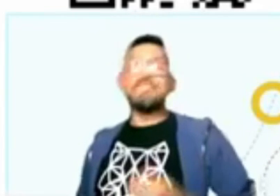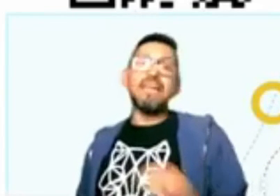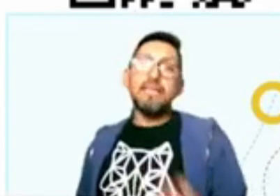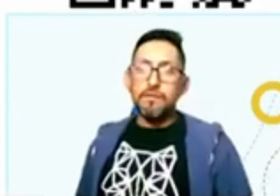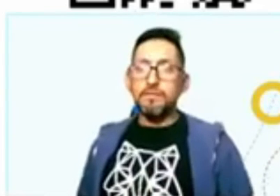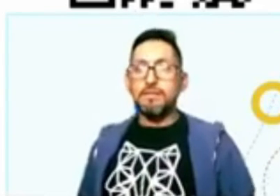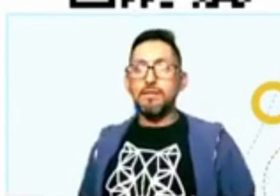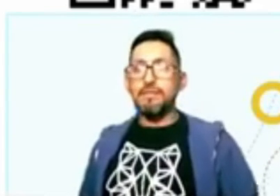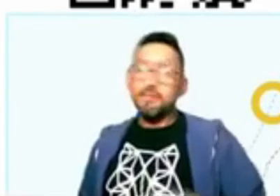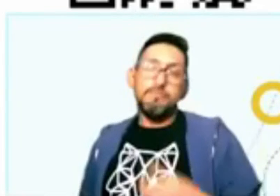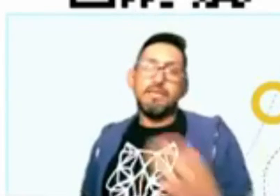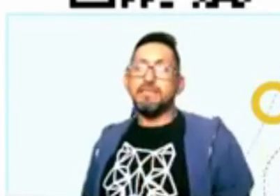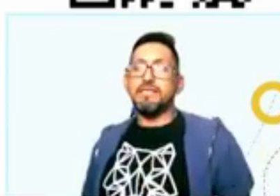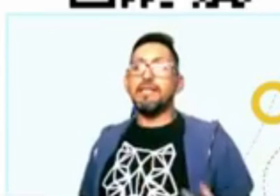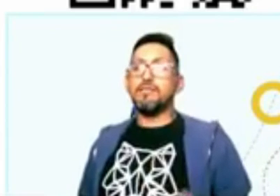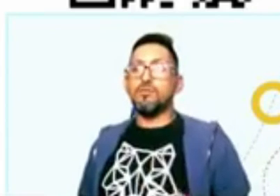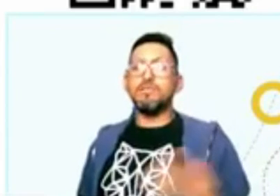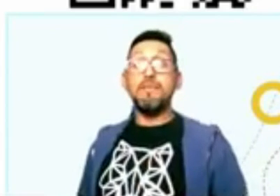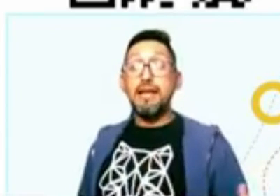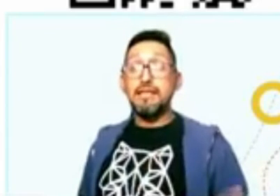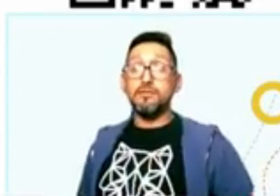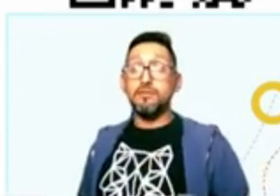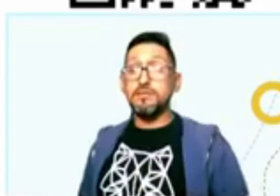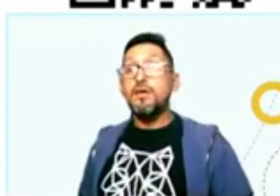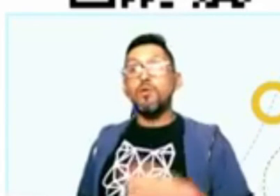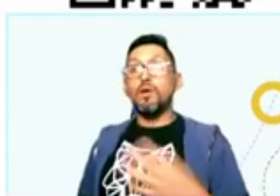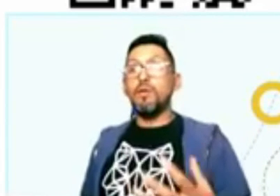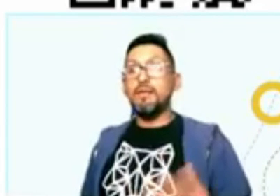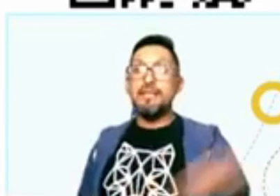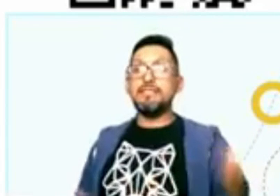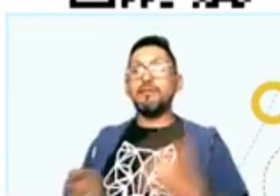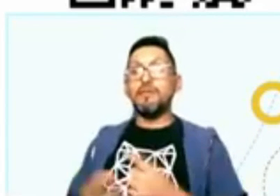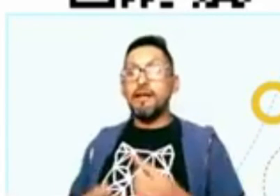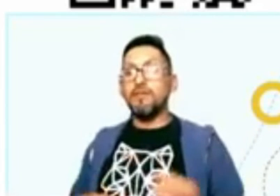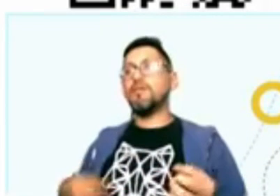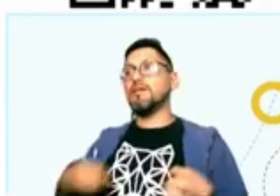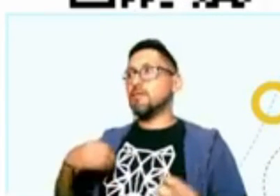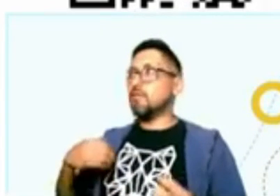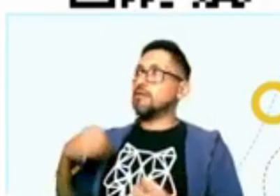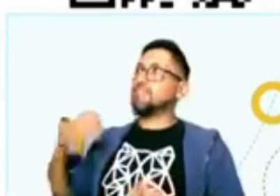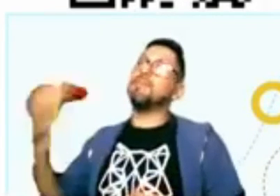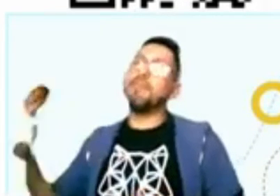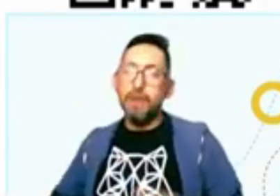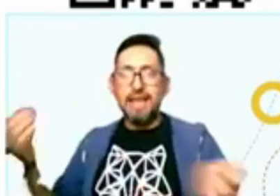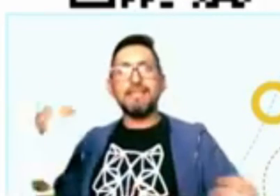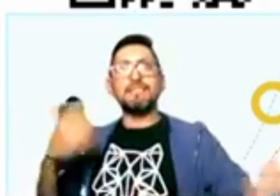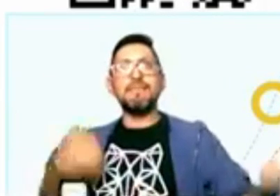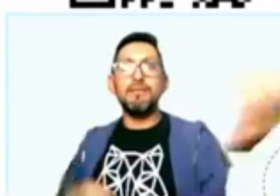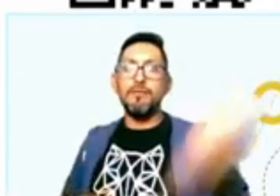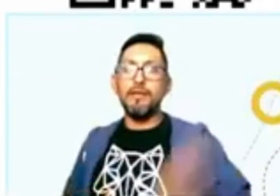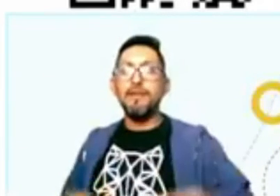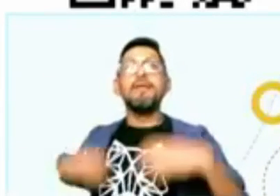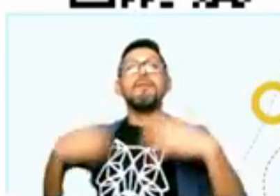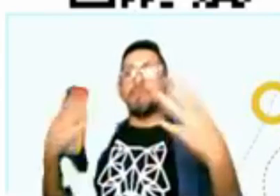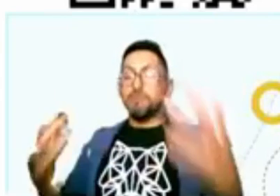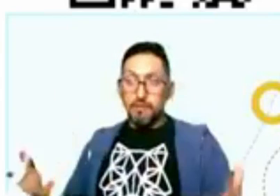de rescate de fauna silvestre. Mi especialidad son los animales, y entonces, cuando hay animales dentro de la región que se encuentran, que se meten en una casa, que se meten en